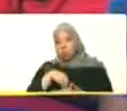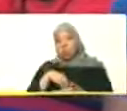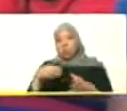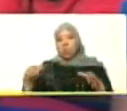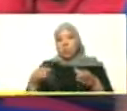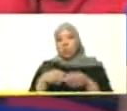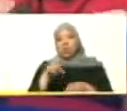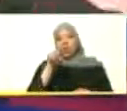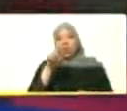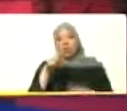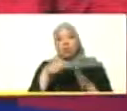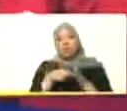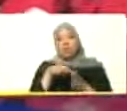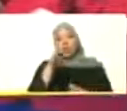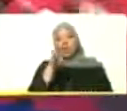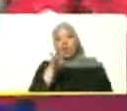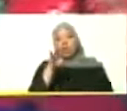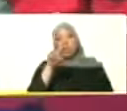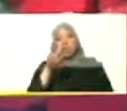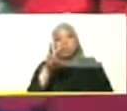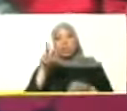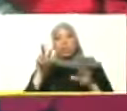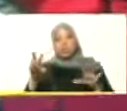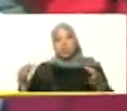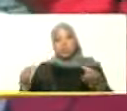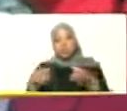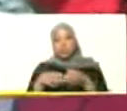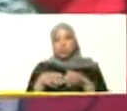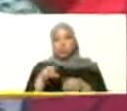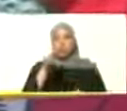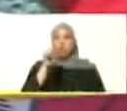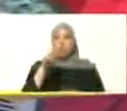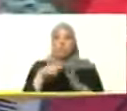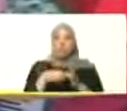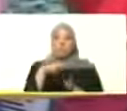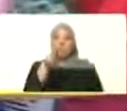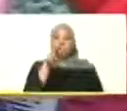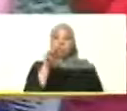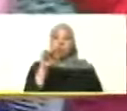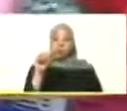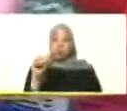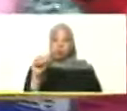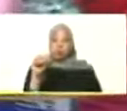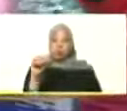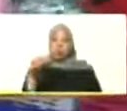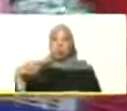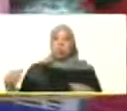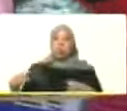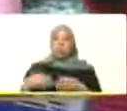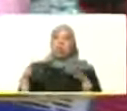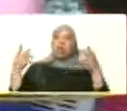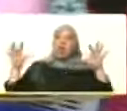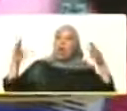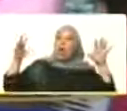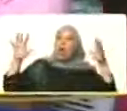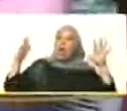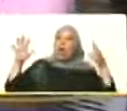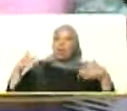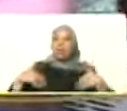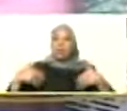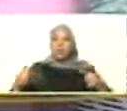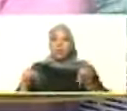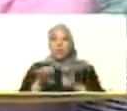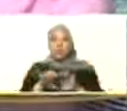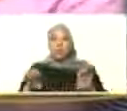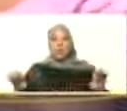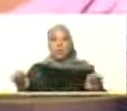constituido 1.400 brigadas, 1.400 brigadas de salud, de